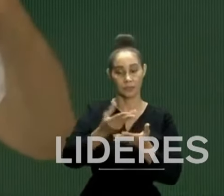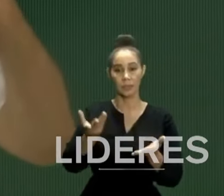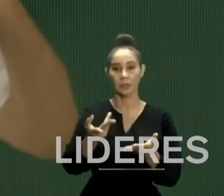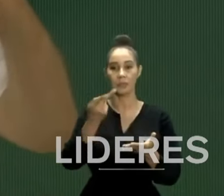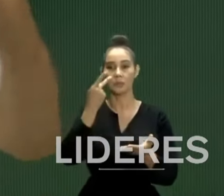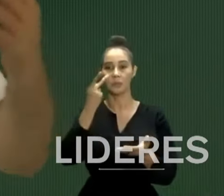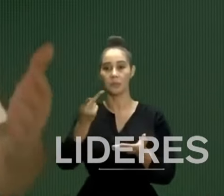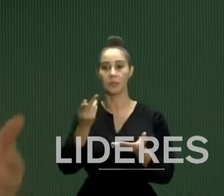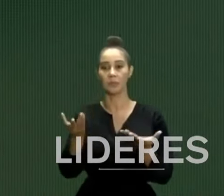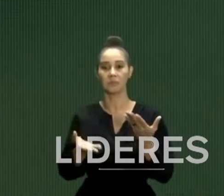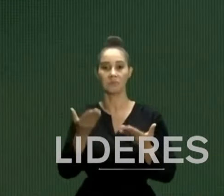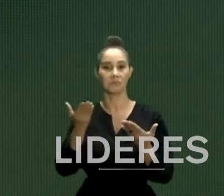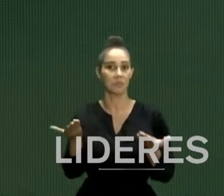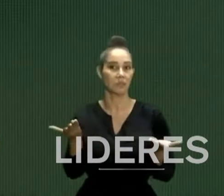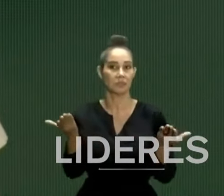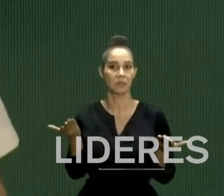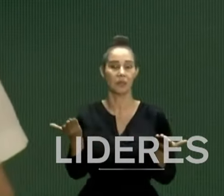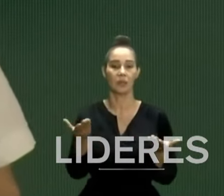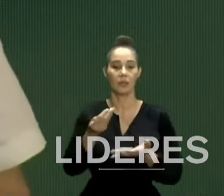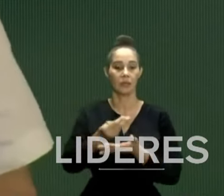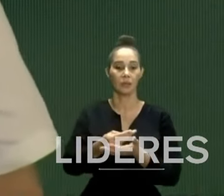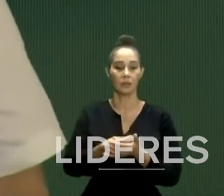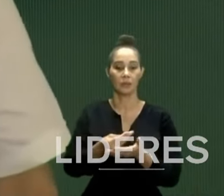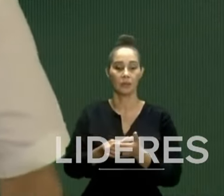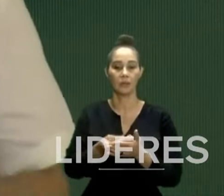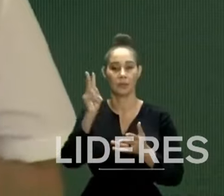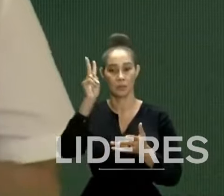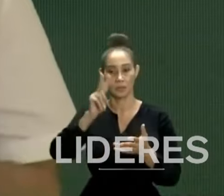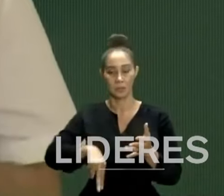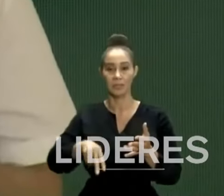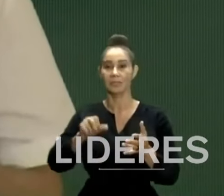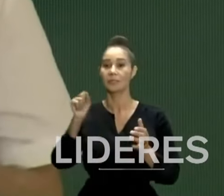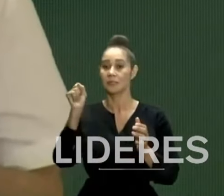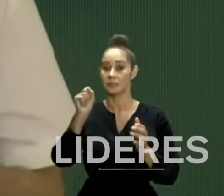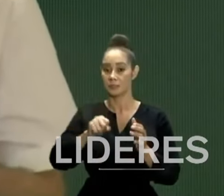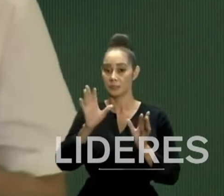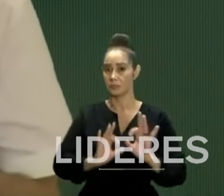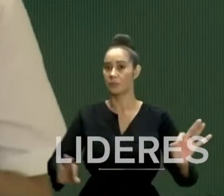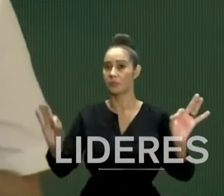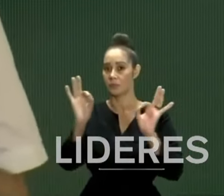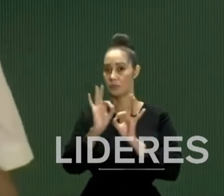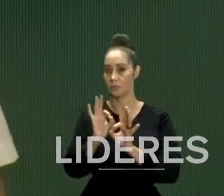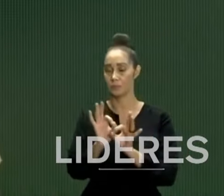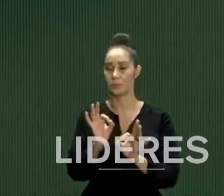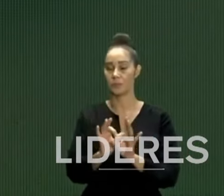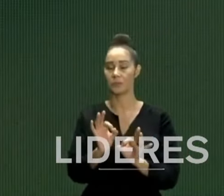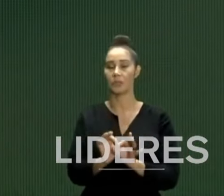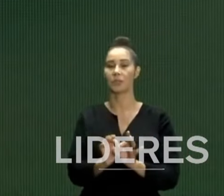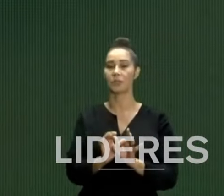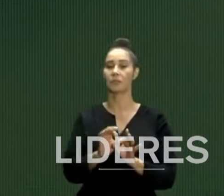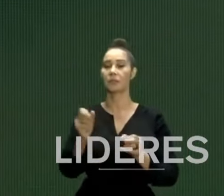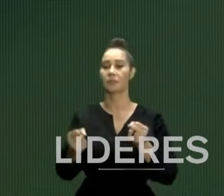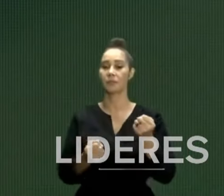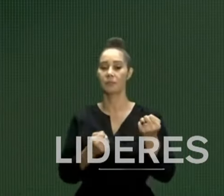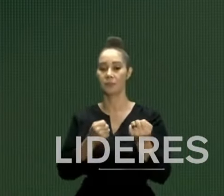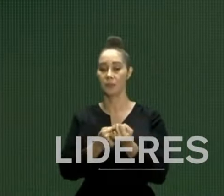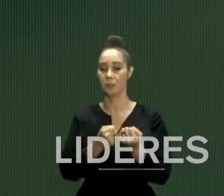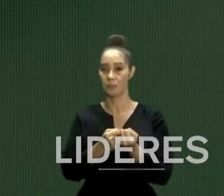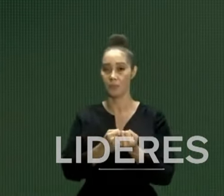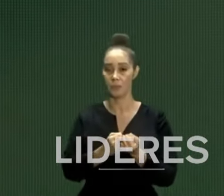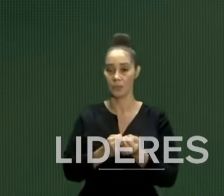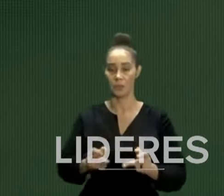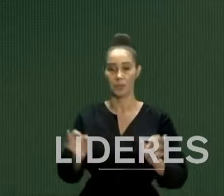no son considerables en términos económicos, sí generan un gran impacto en la calidad de vida de